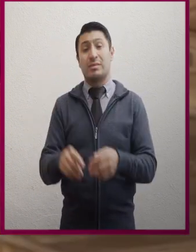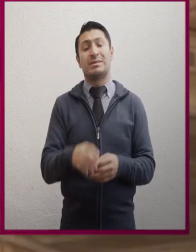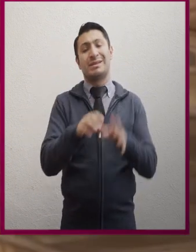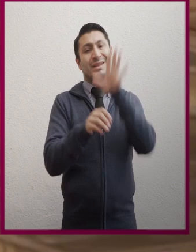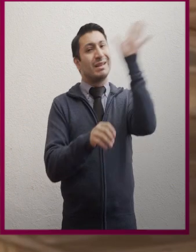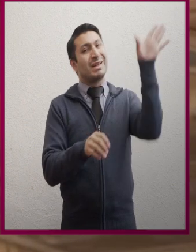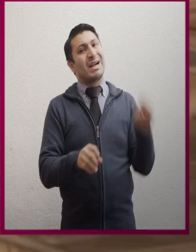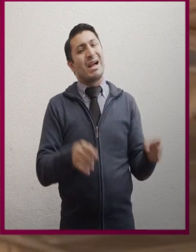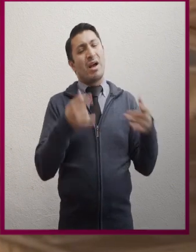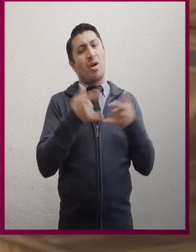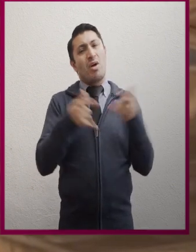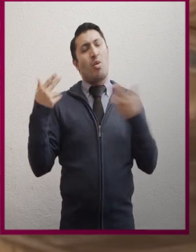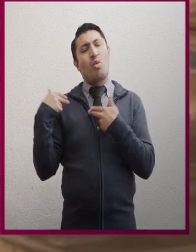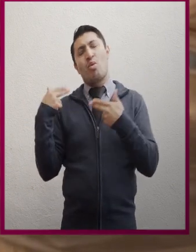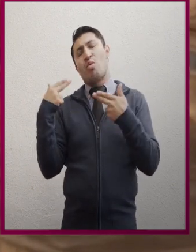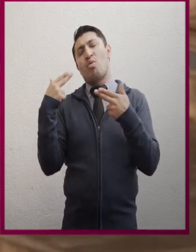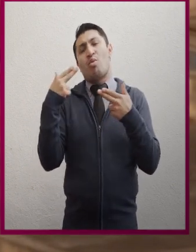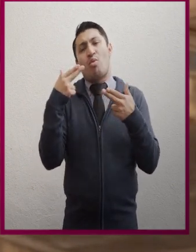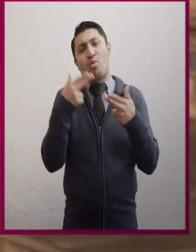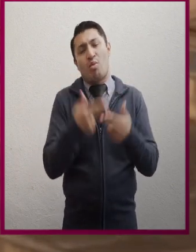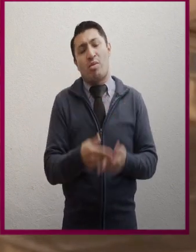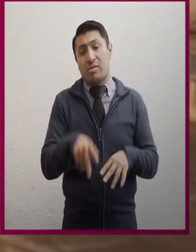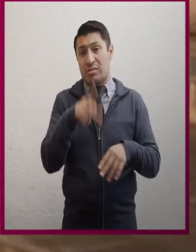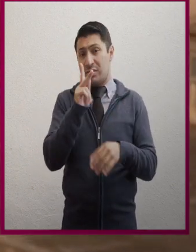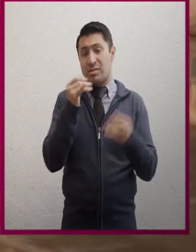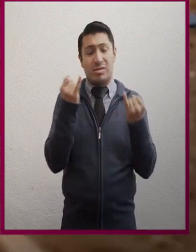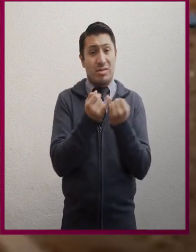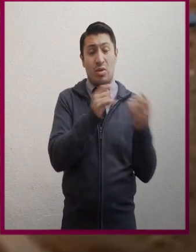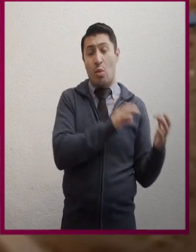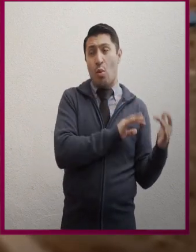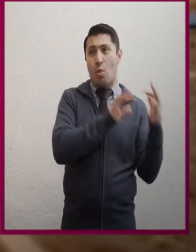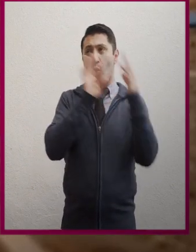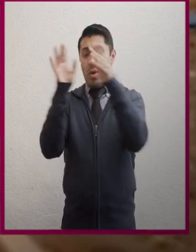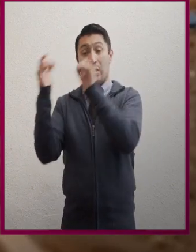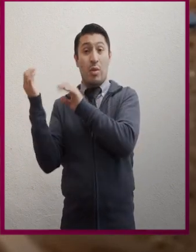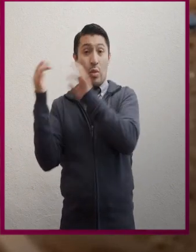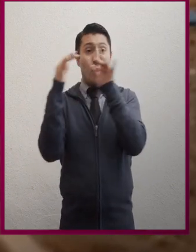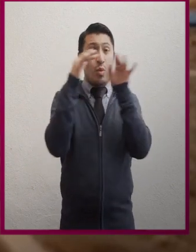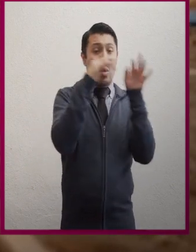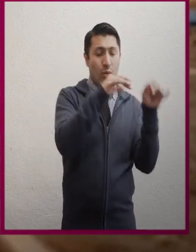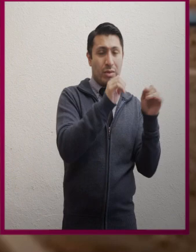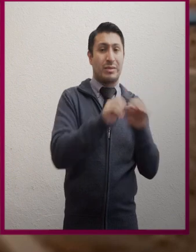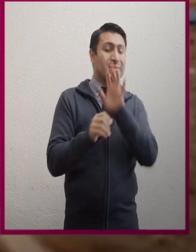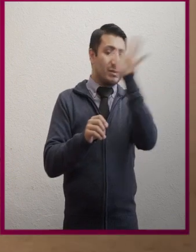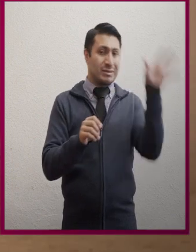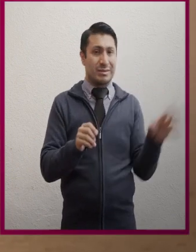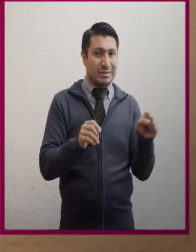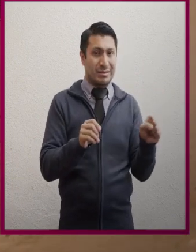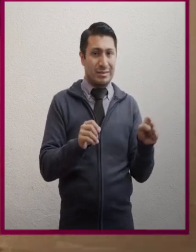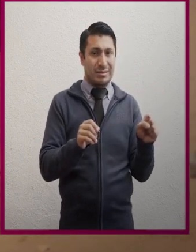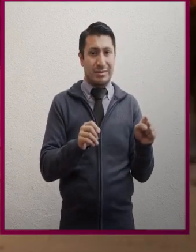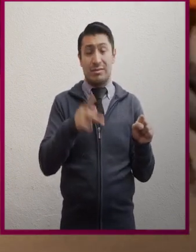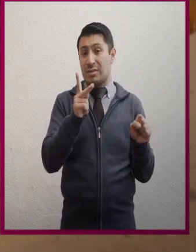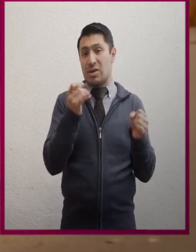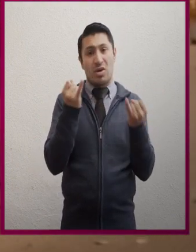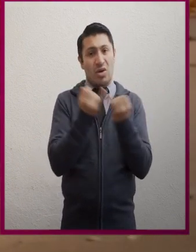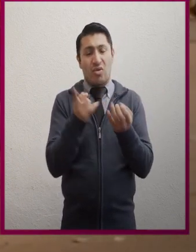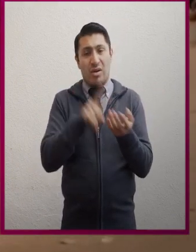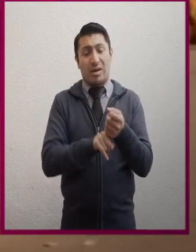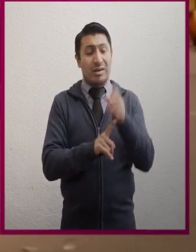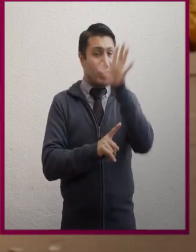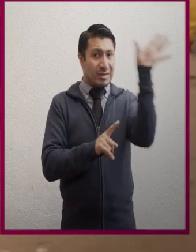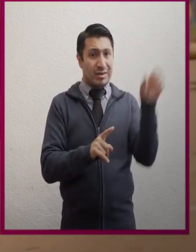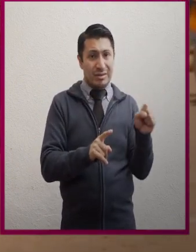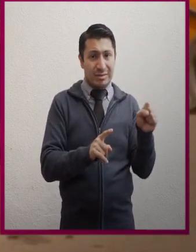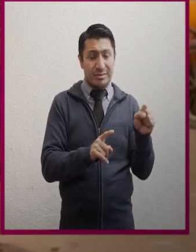Europa. África tiene una larga historia de migración externa, pero también interna, es decir, hacia afuera del continente, pero